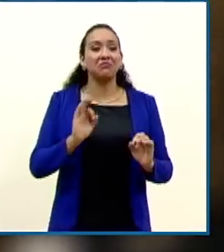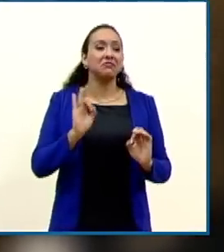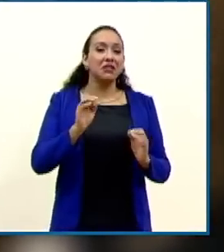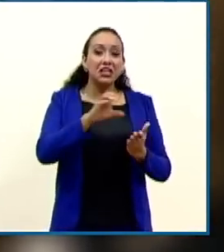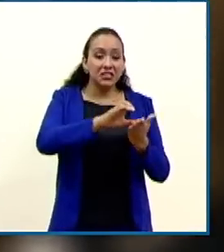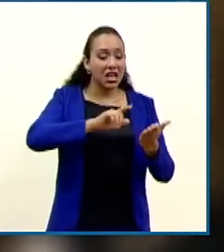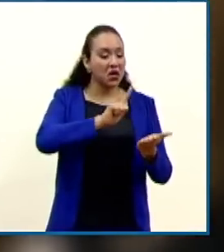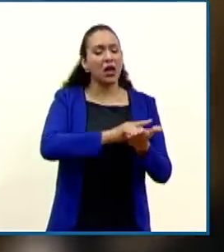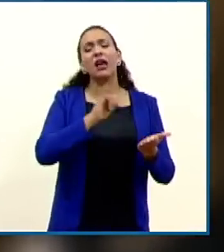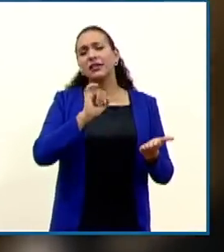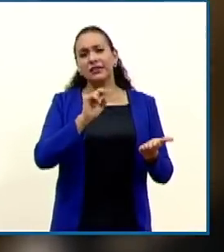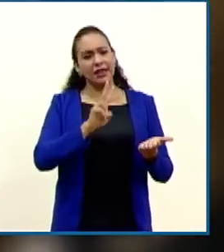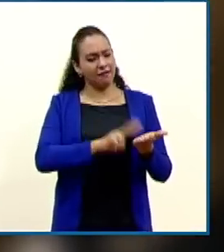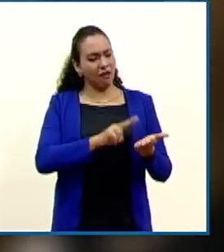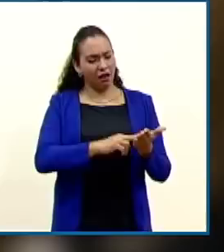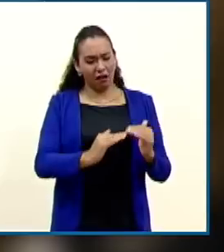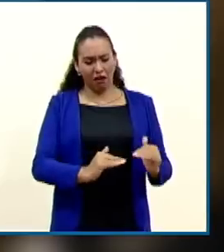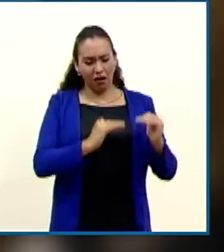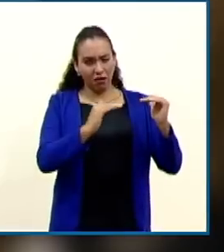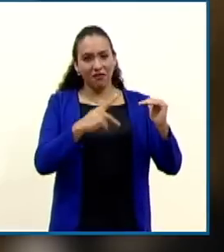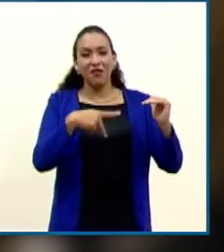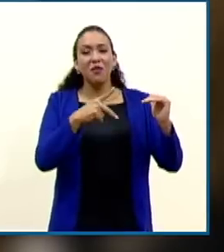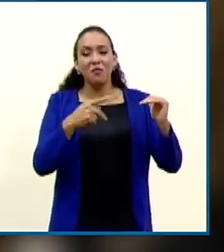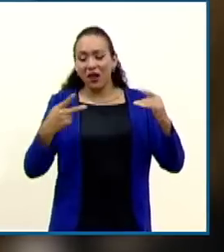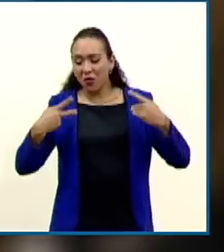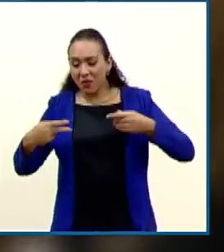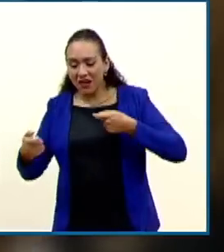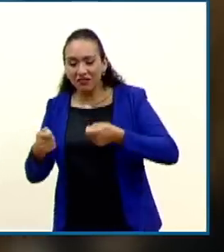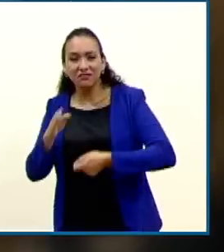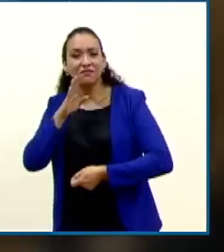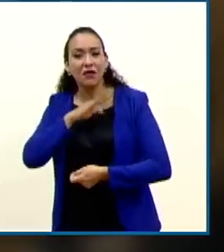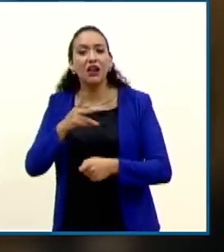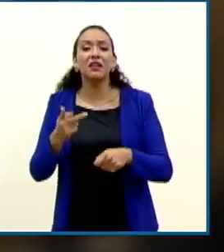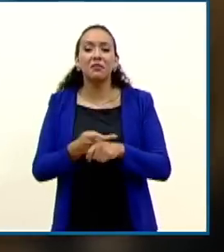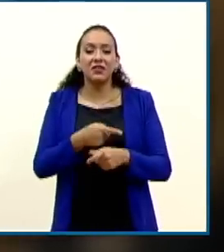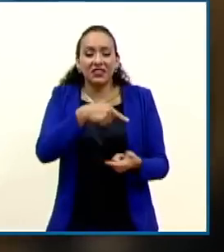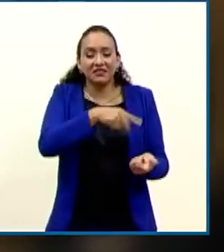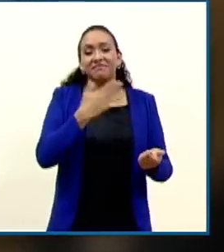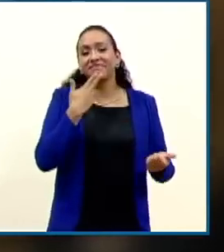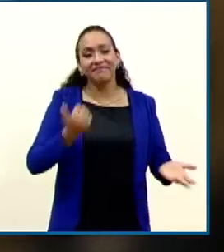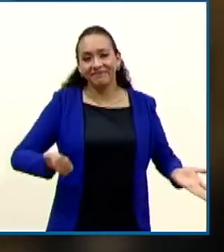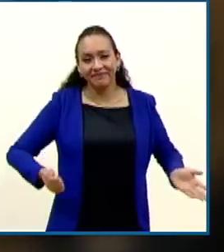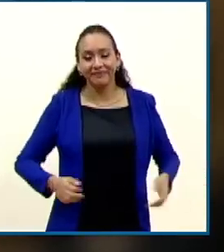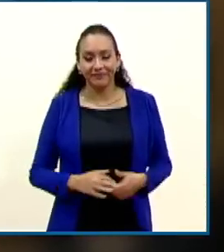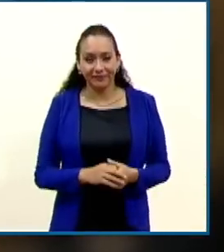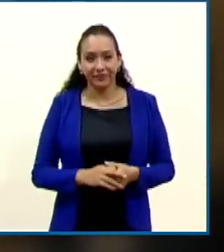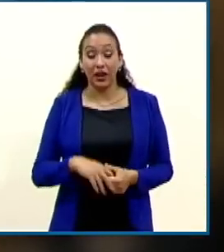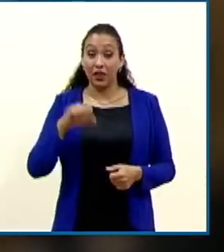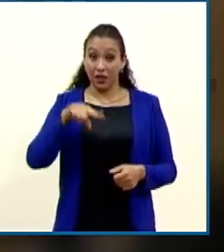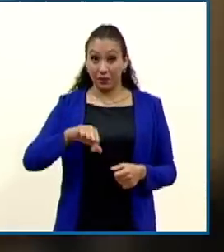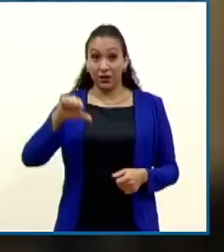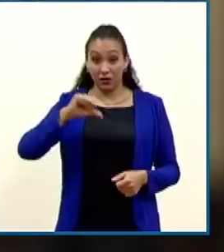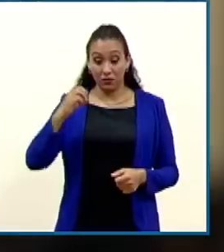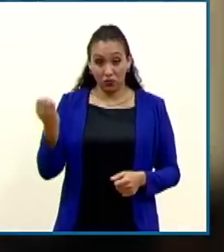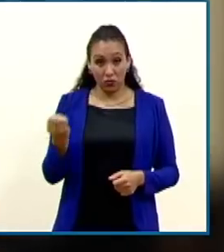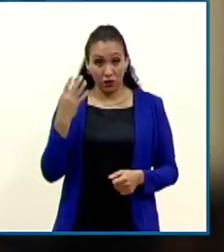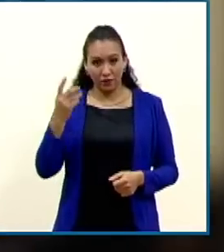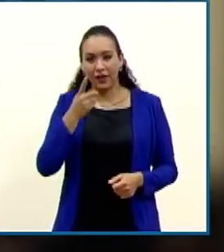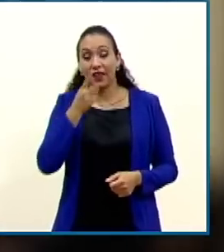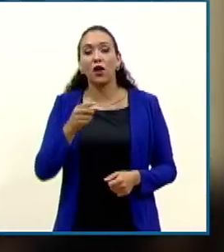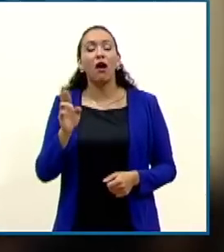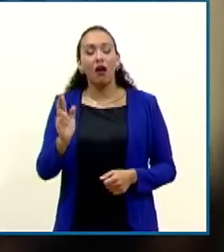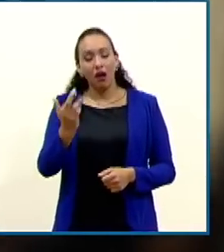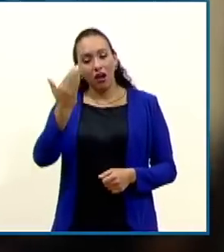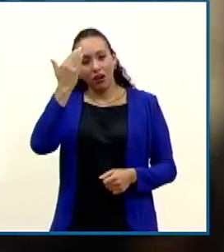propósito, puede alterar su esencia sin freno y sin control. En esta ceremonia también se reconoció la labor de la jueza